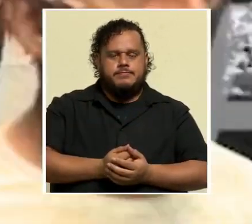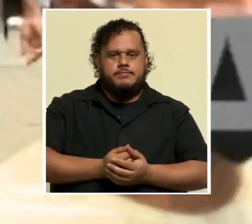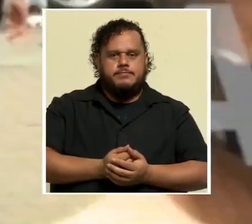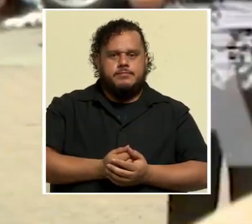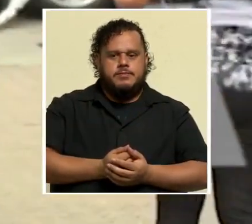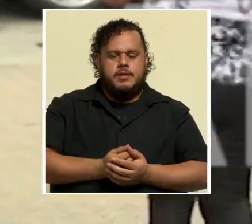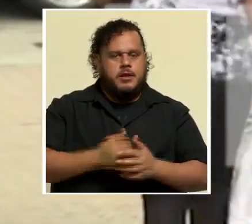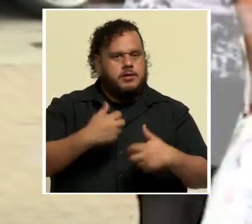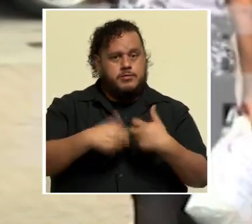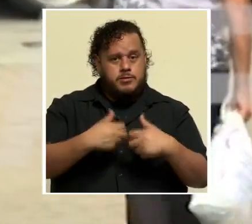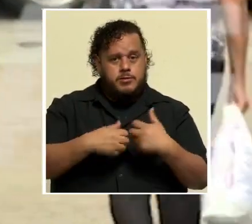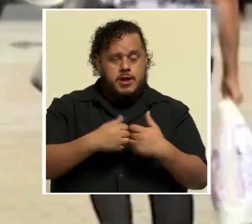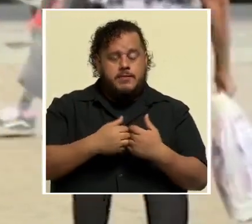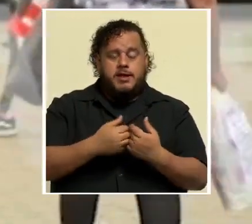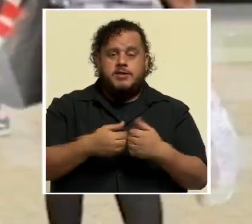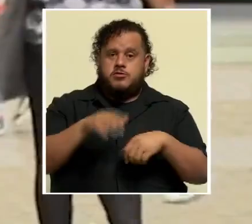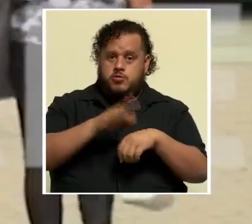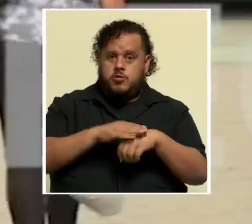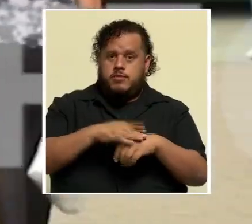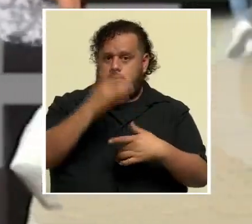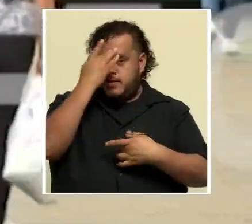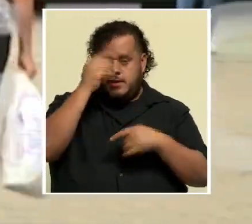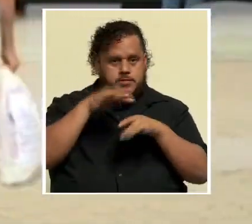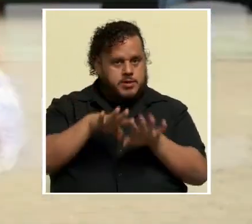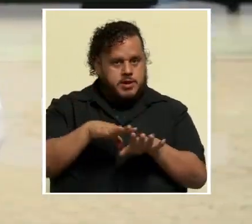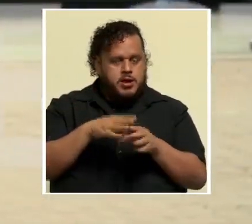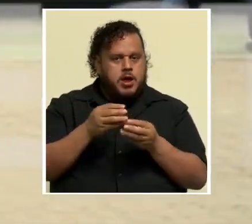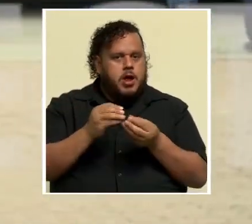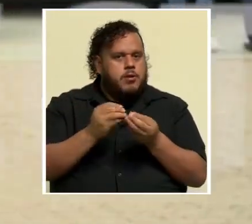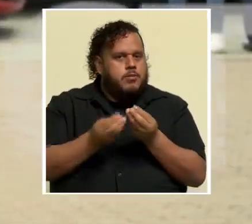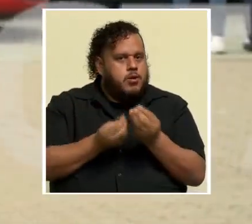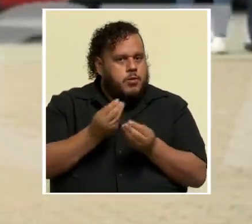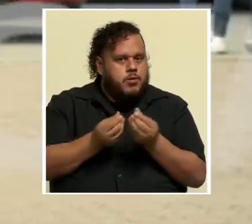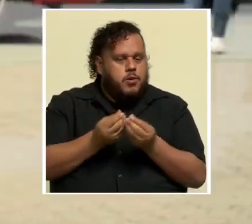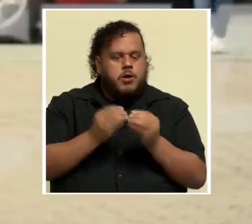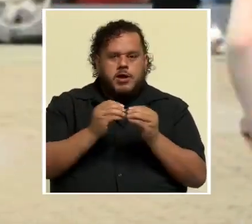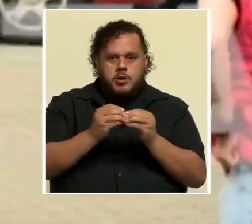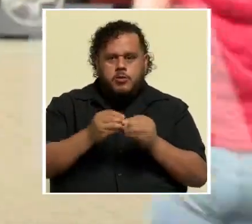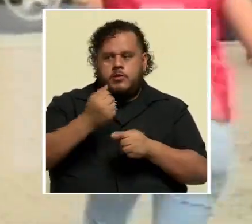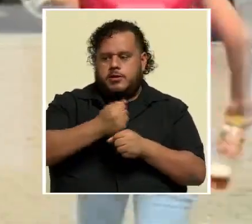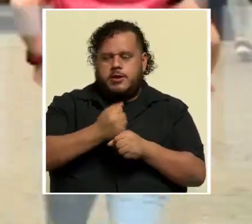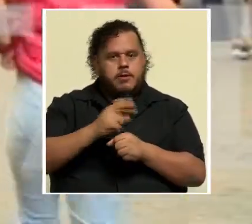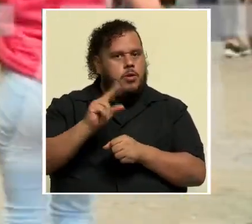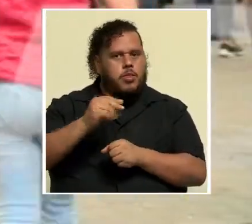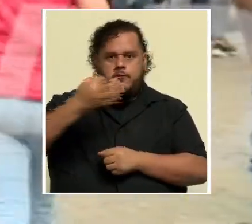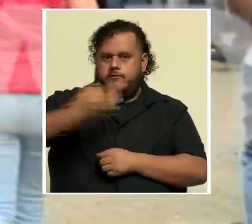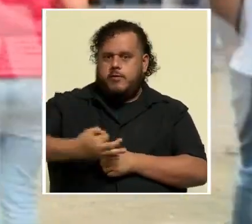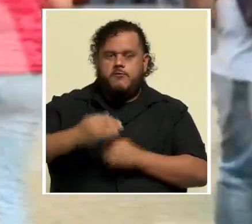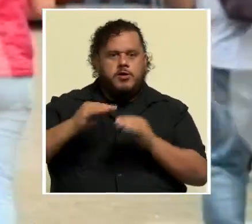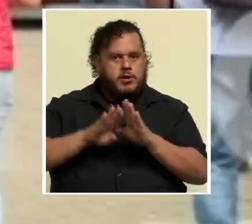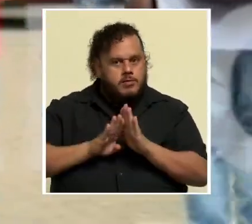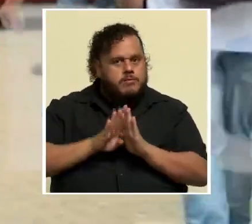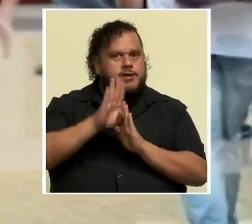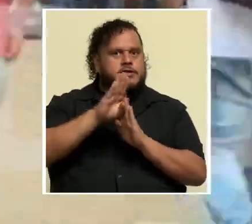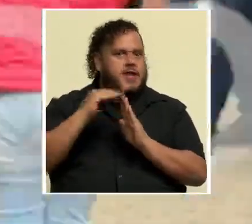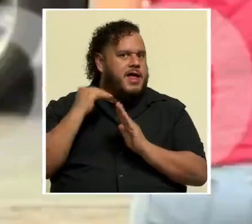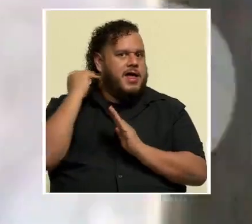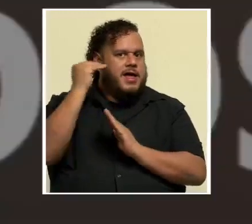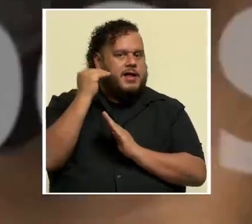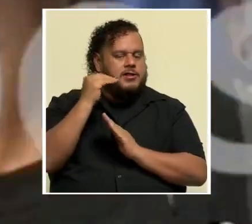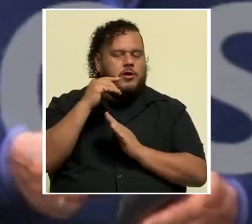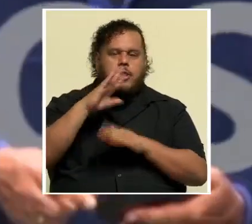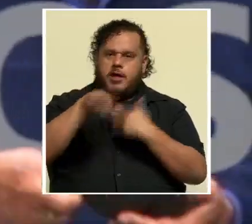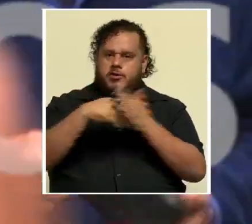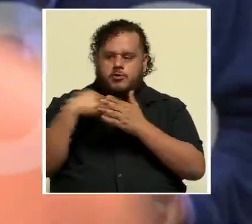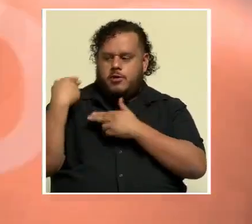La crisis ocasionada por la pandemia provocó que la cifra de empleo informal fuera la más alta de la historia del país, principalmente